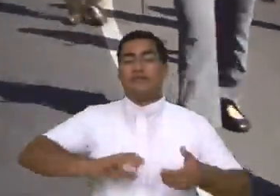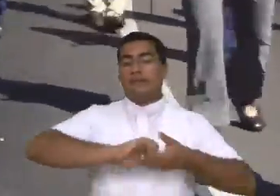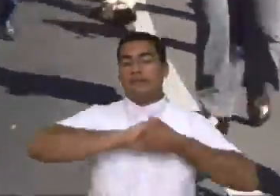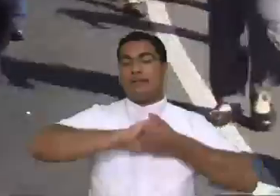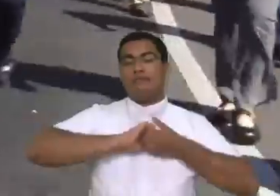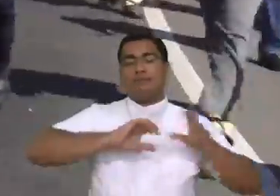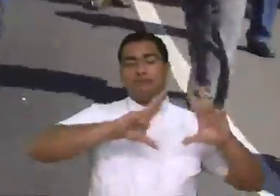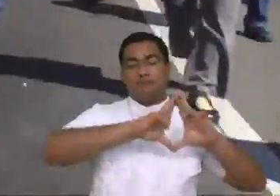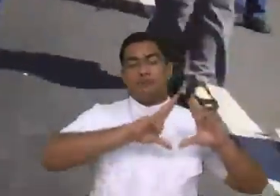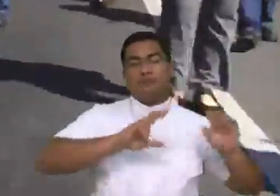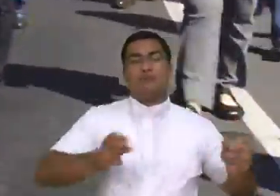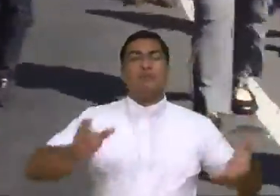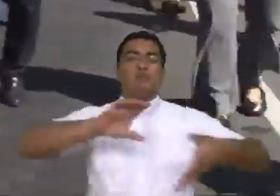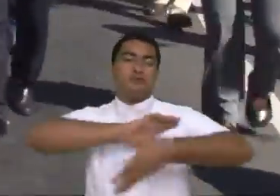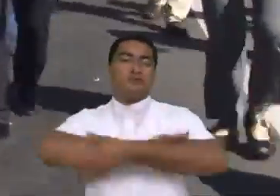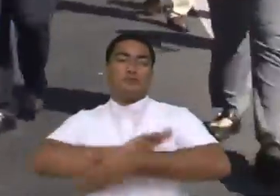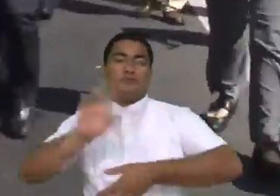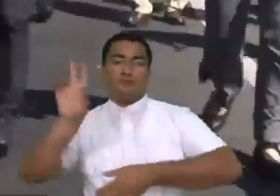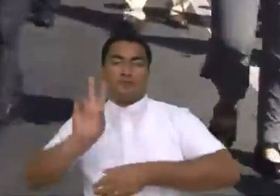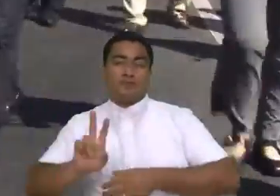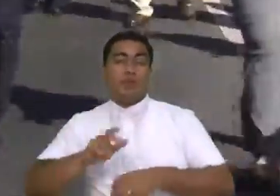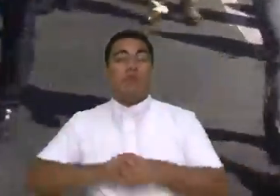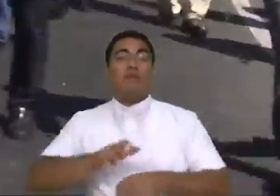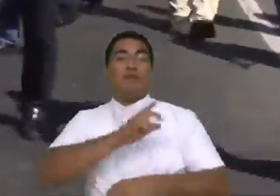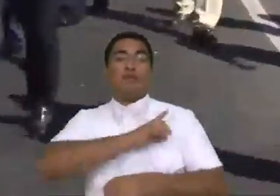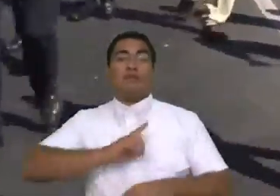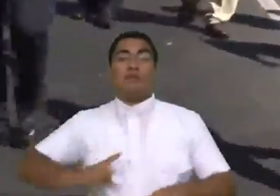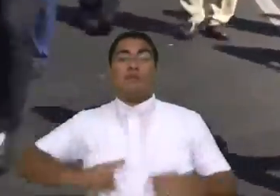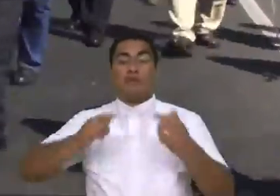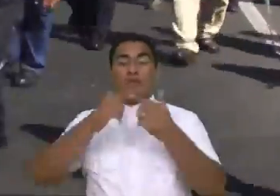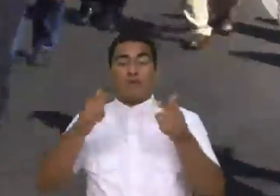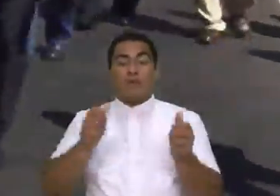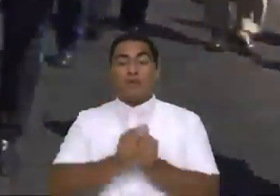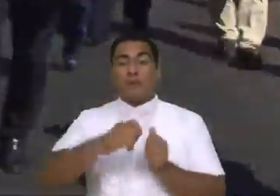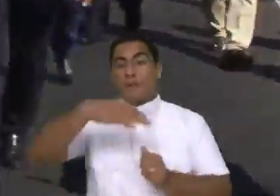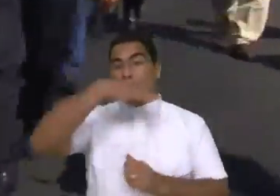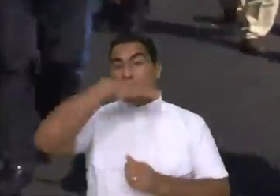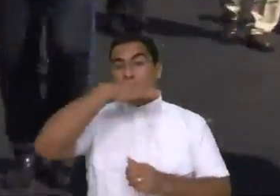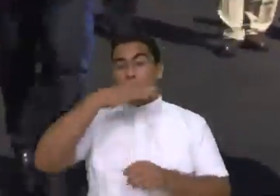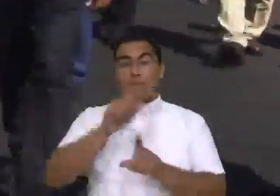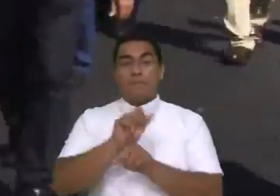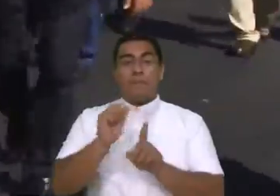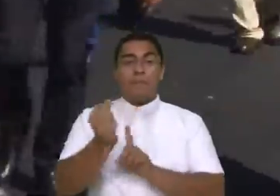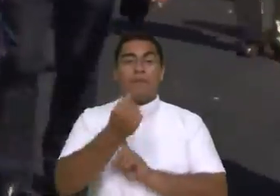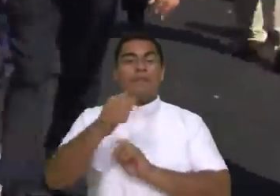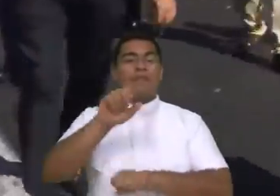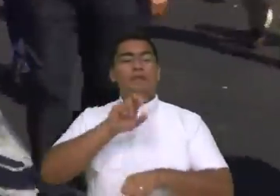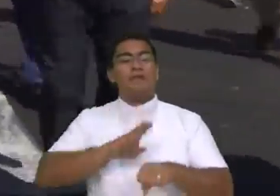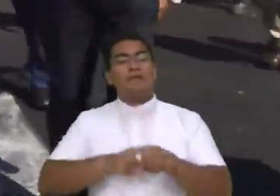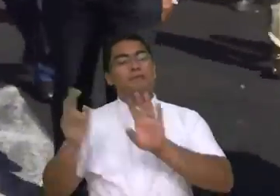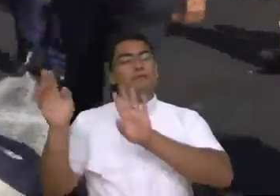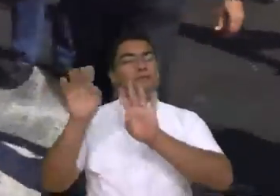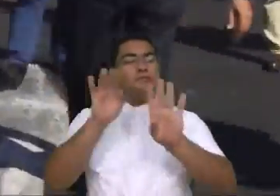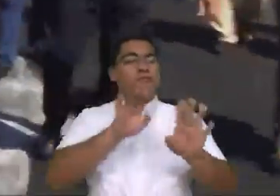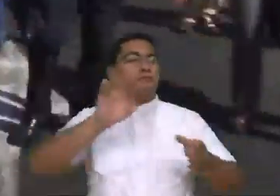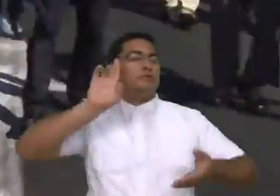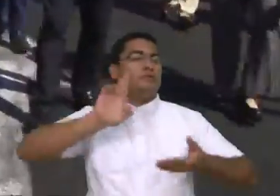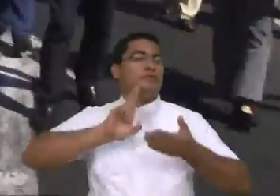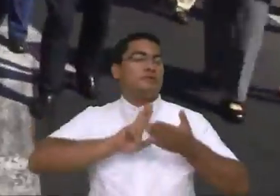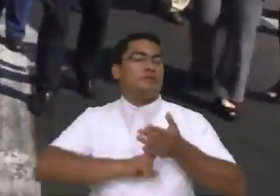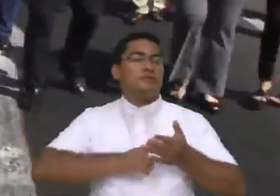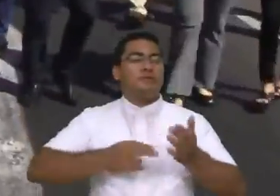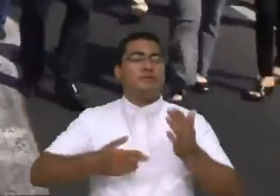y diputados de la bancada sandinista ante la Asamblea Nacional para honrar la memoria del comandante.